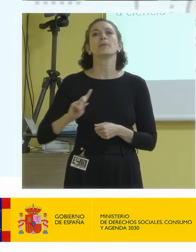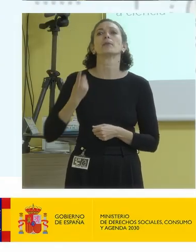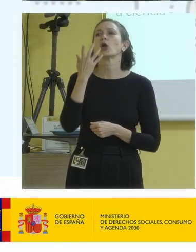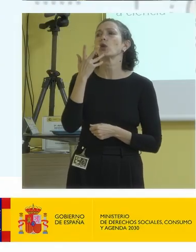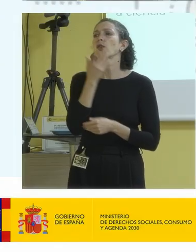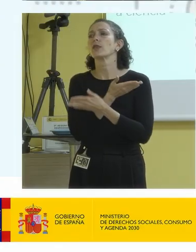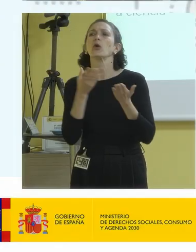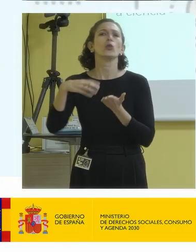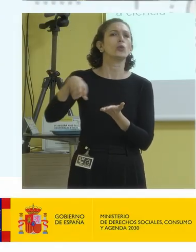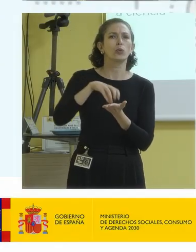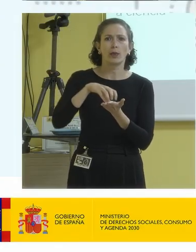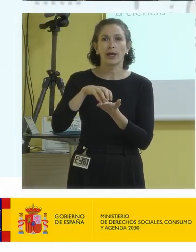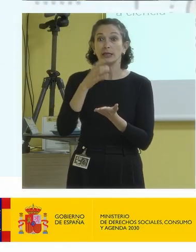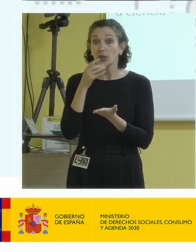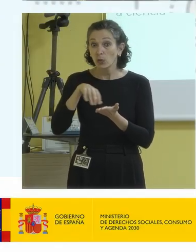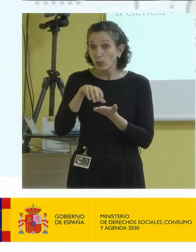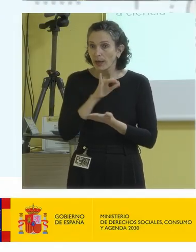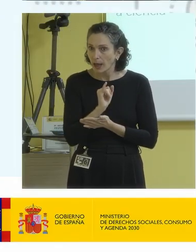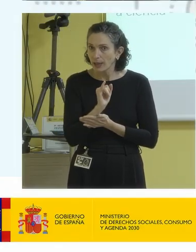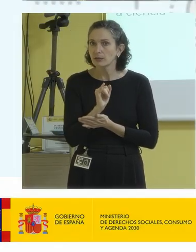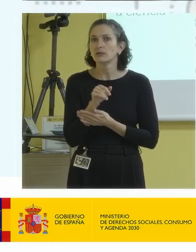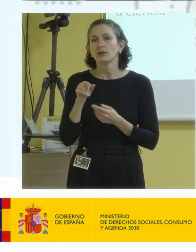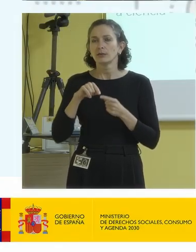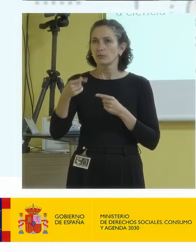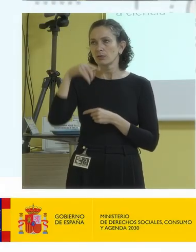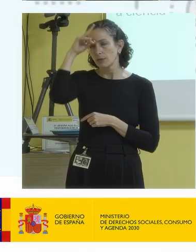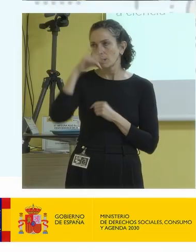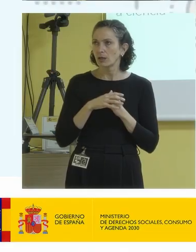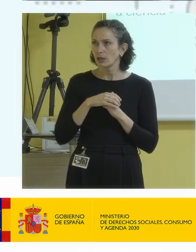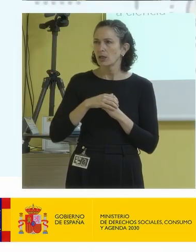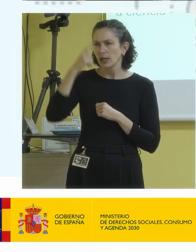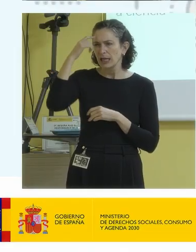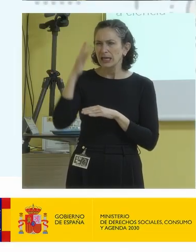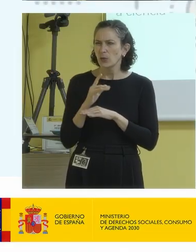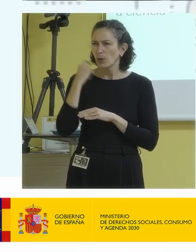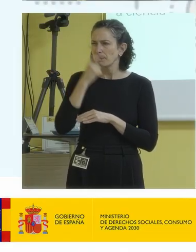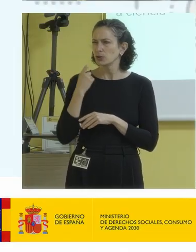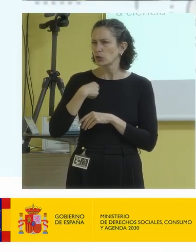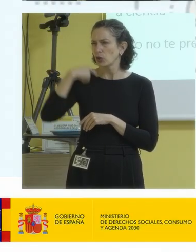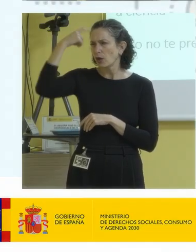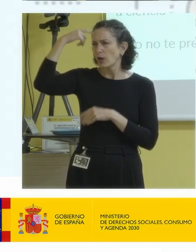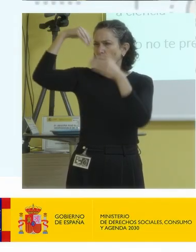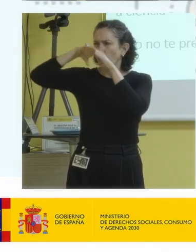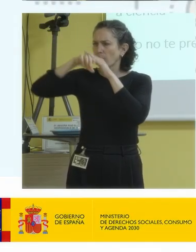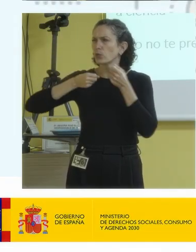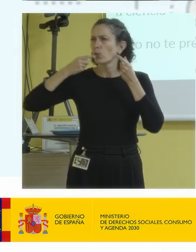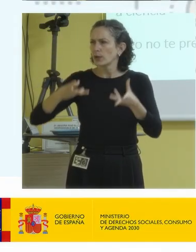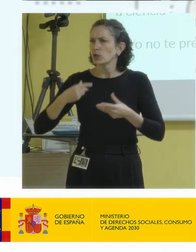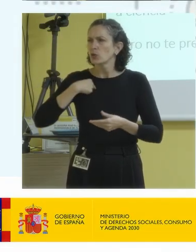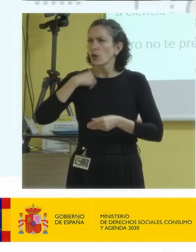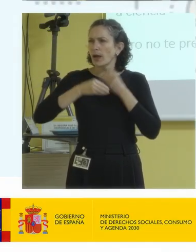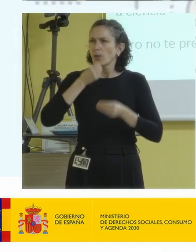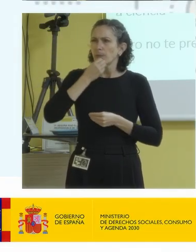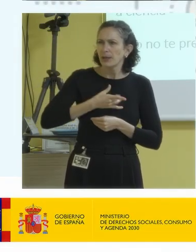conocemos. Cuando tenemos dudas, es verdad que nos vamos con preocupación de, joder, ¿cuántos neuromitos tendré yo en mi cabeza? ¿Cuántas cosas estaré haciendo bien o mal? Pero no